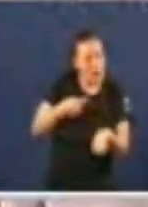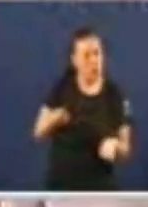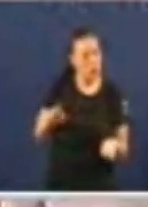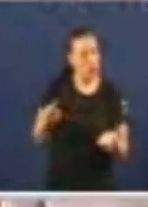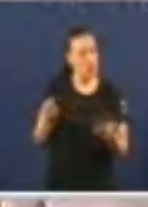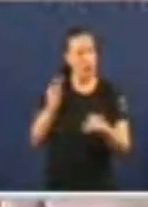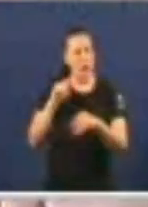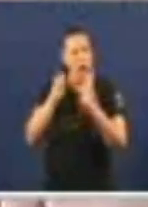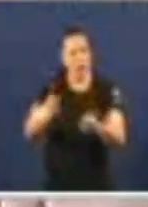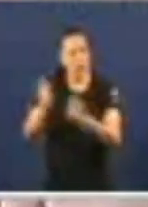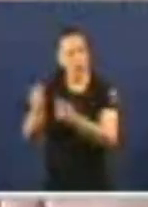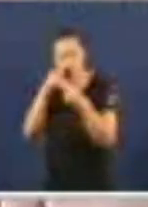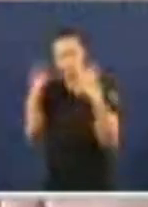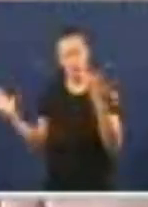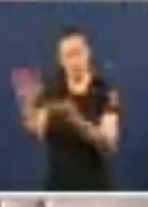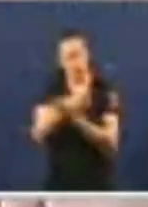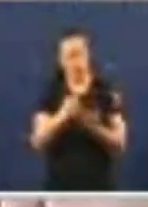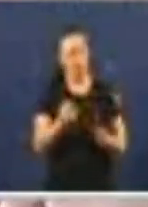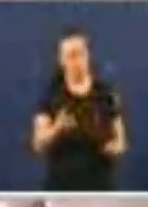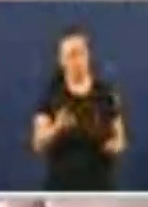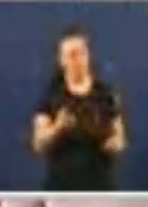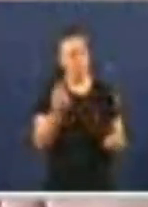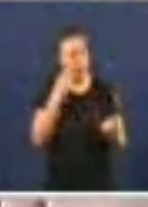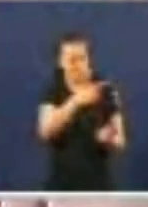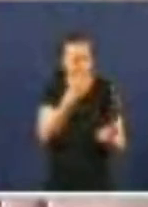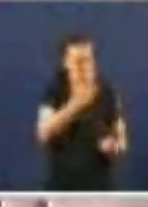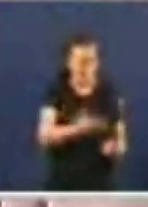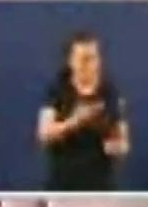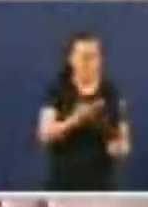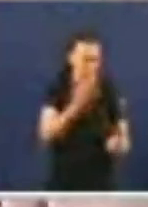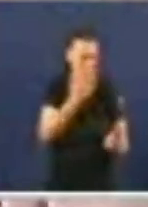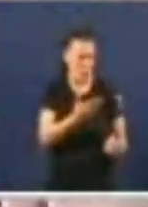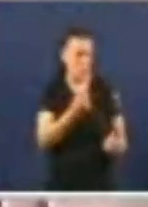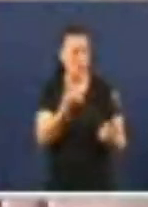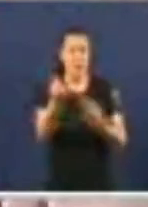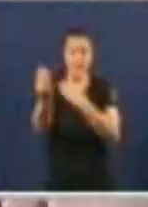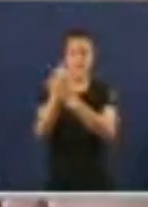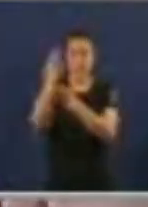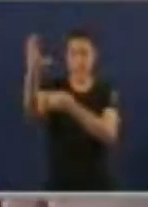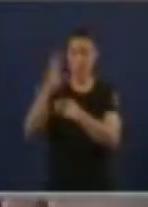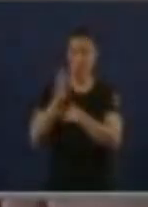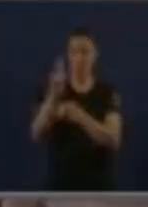as adxudicacións públicas e se o PP está disposto todo o financiamento que veña de Villarmir ao seu partido. Moitas grazas.